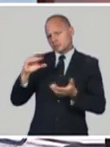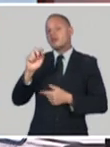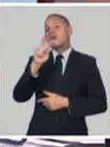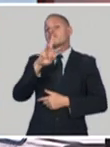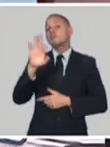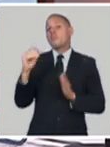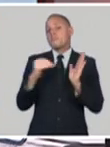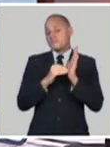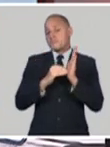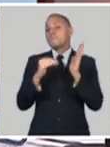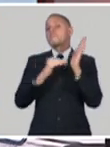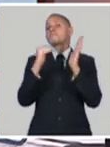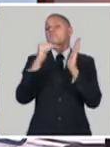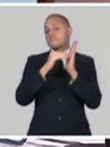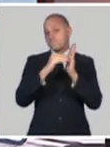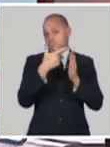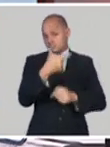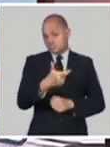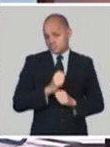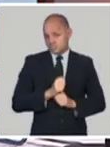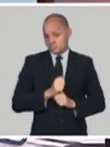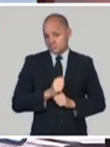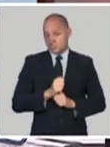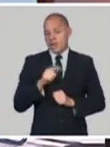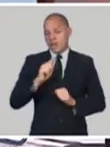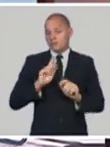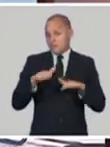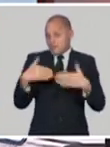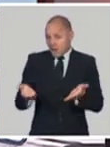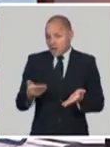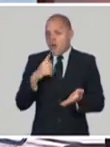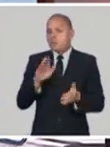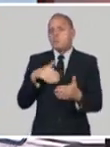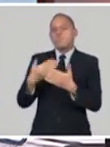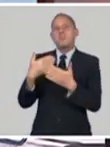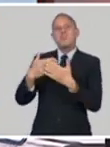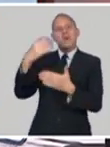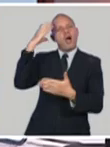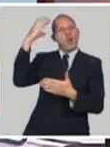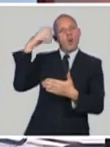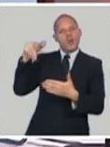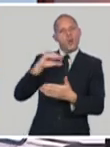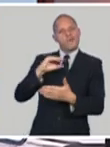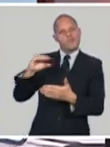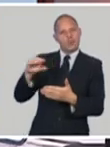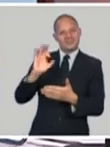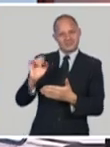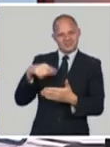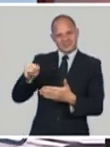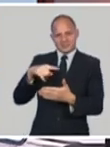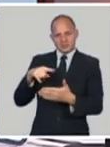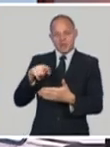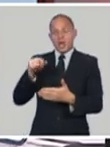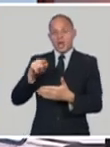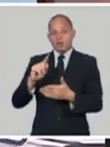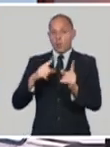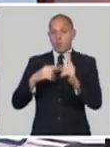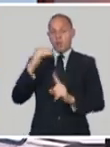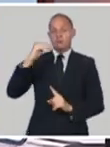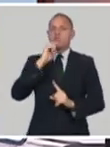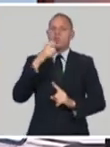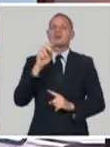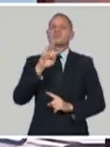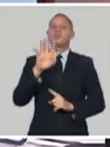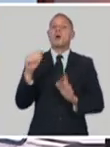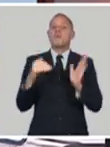pesos. Con el incremento en el sector presupuestado, se puso en unos 34,000 millones. Y